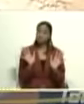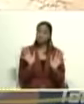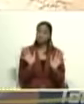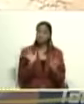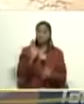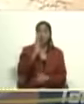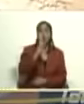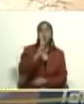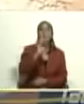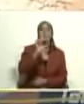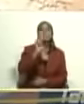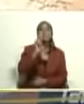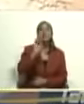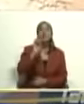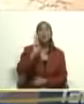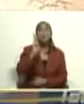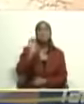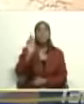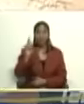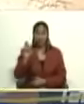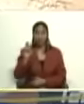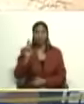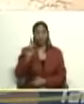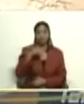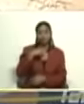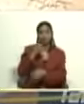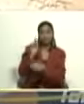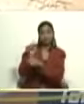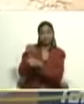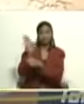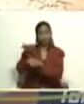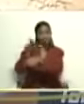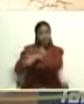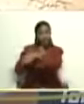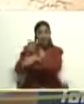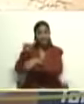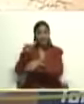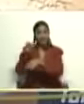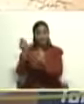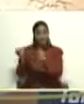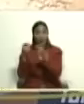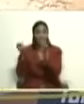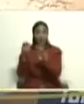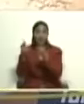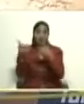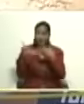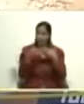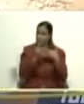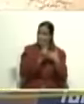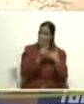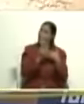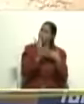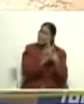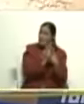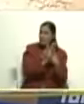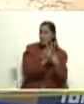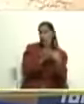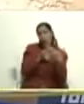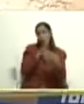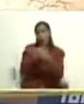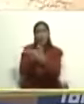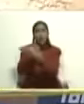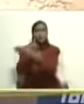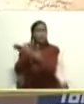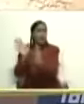Bloomberg, para que rectifiques y dejes tu campaña contra Venezuela. Venezuela no se mete con nadie, déjenos tranquilos,